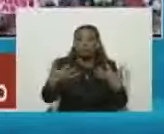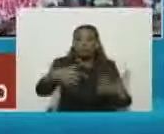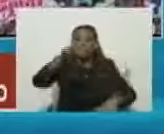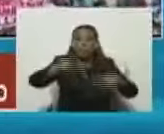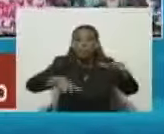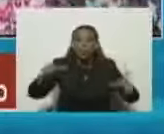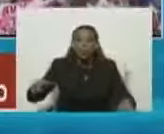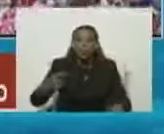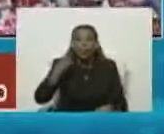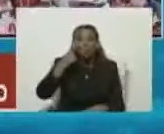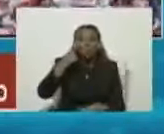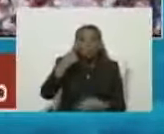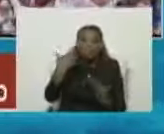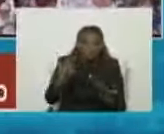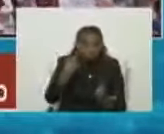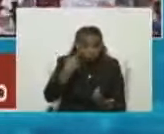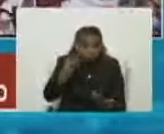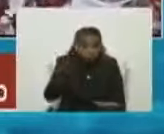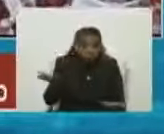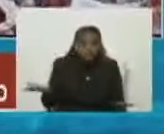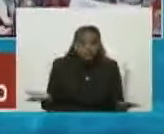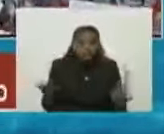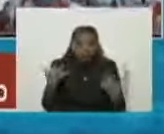El que tenga ojos